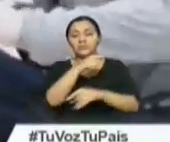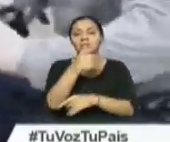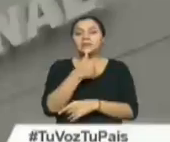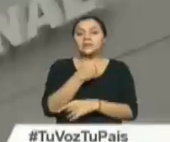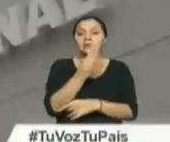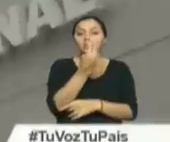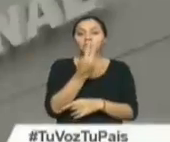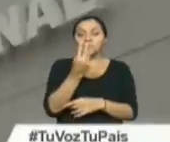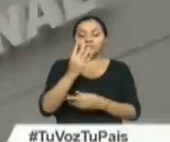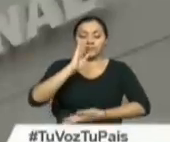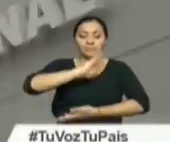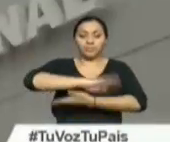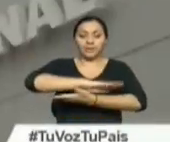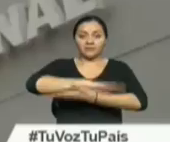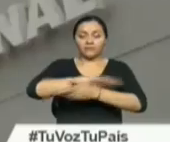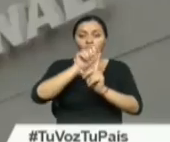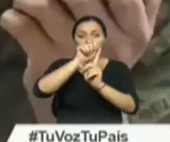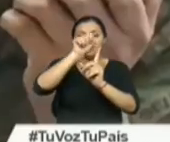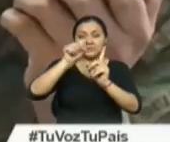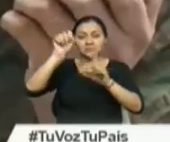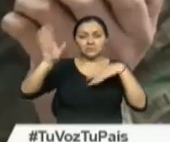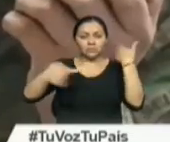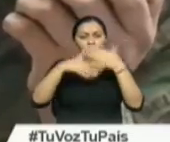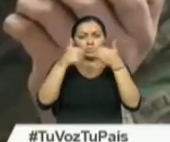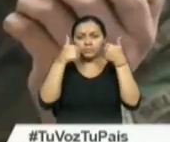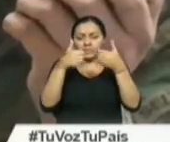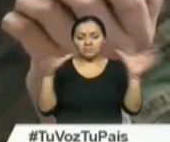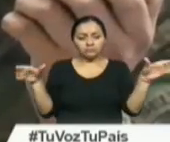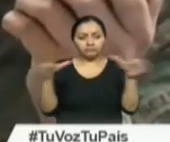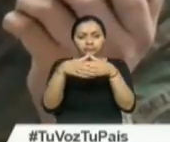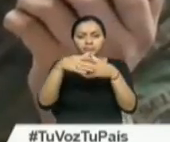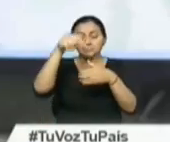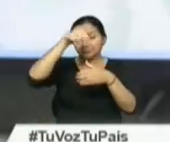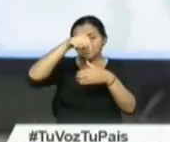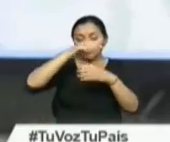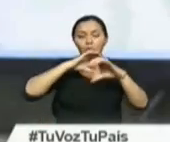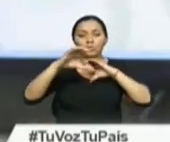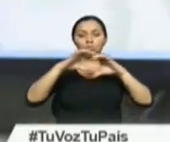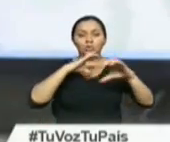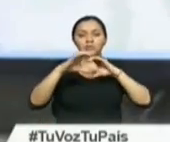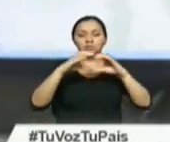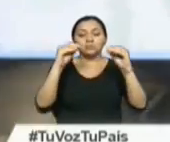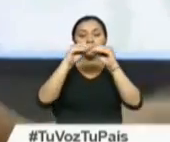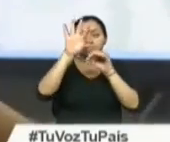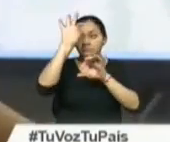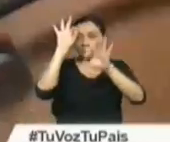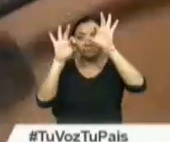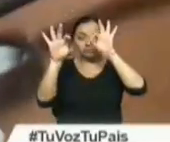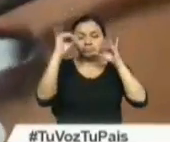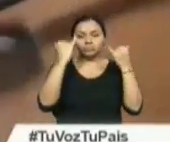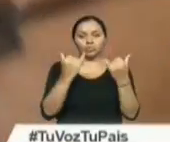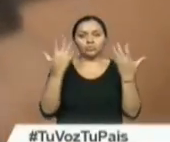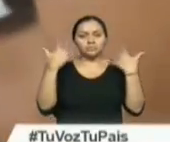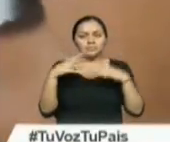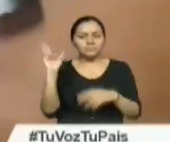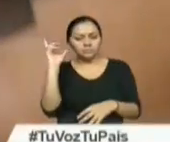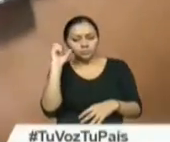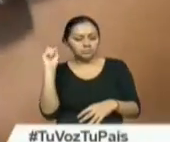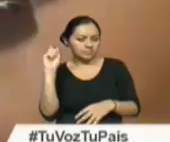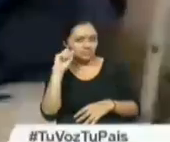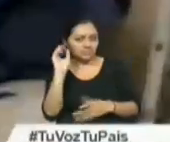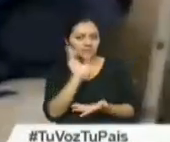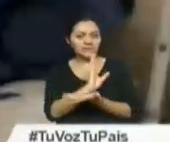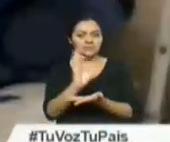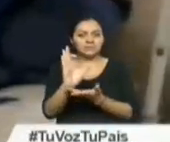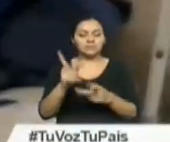Integrado de Seguridad ECO911 con sistemas como la red troncalizada de comunicación y geolocalización, hoy podemos escuchar